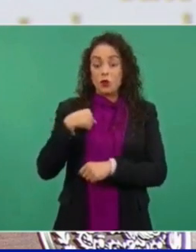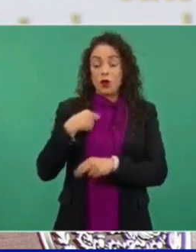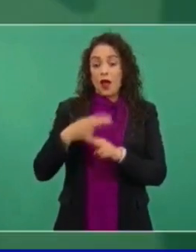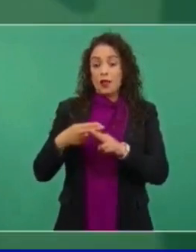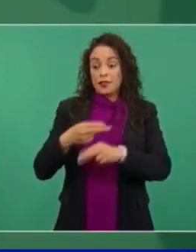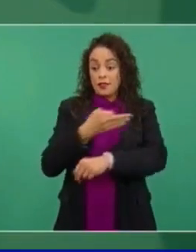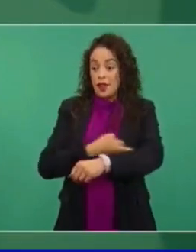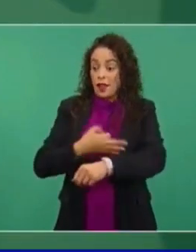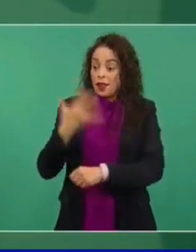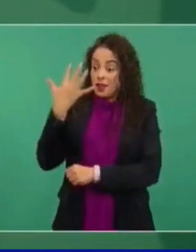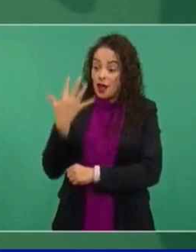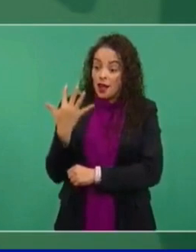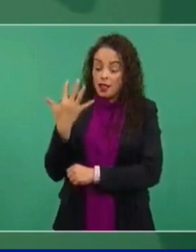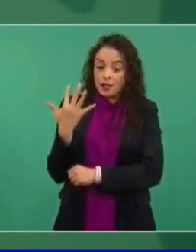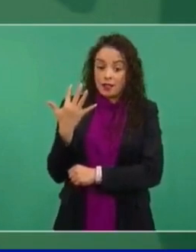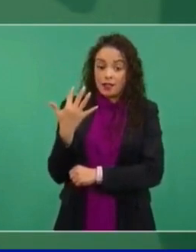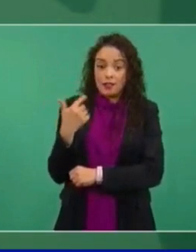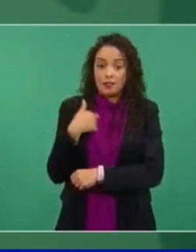para